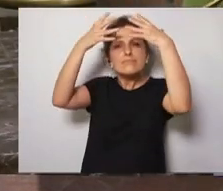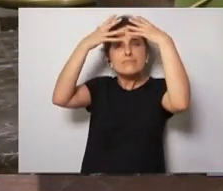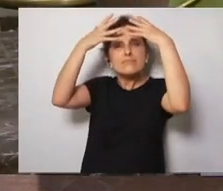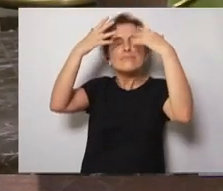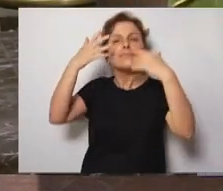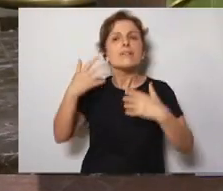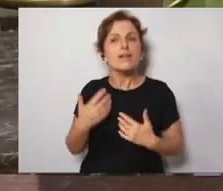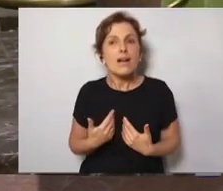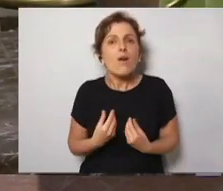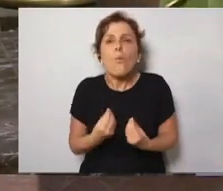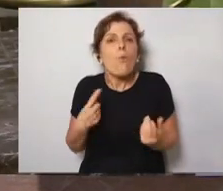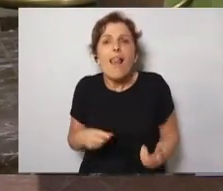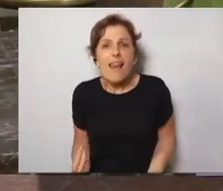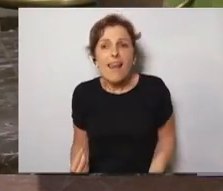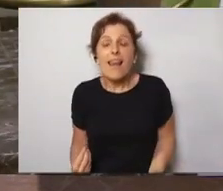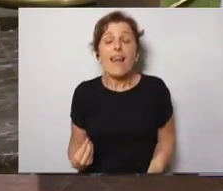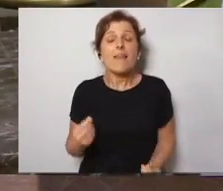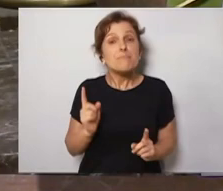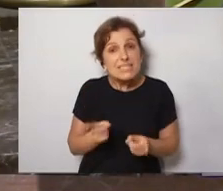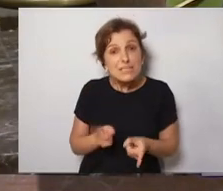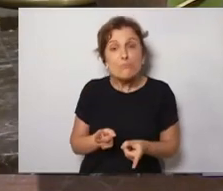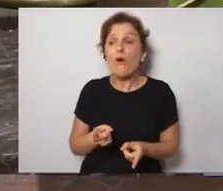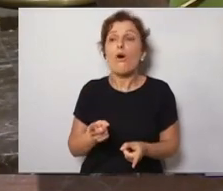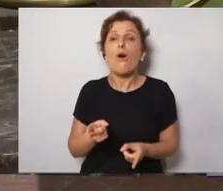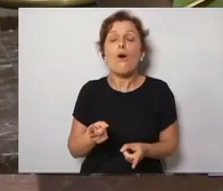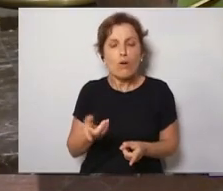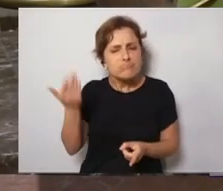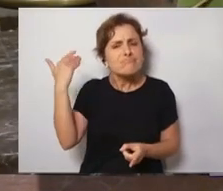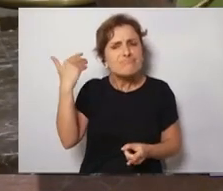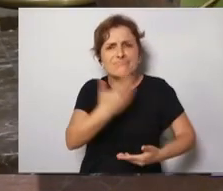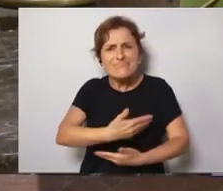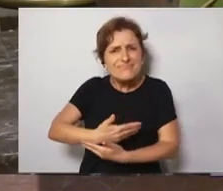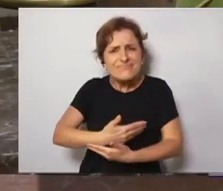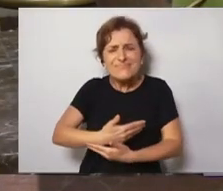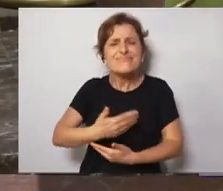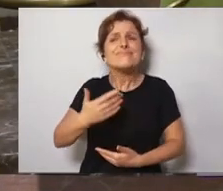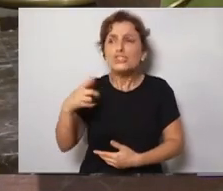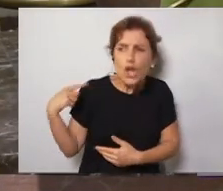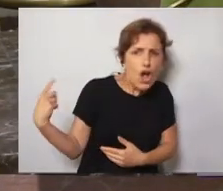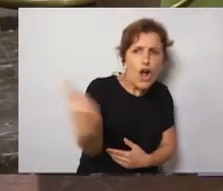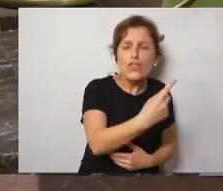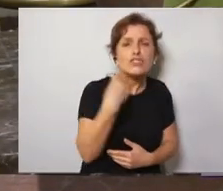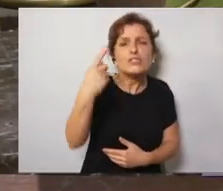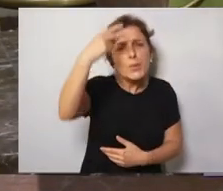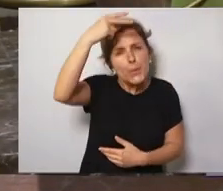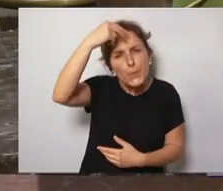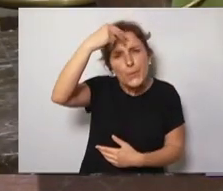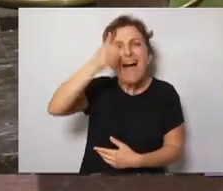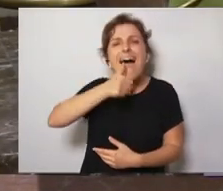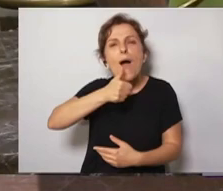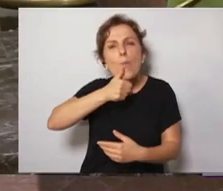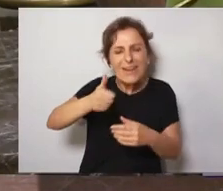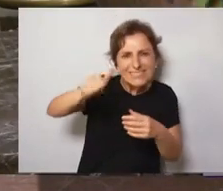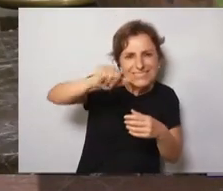todos los bautizados participamos todos en el bautismo recibimos la unción con este santo crisma